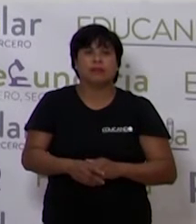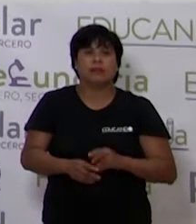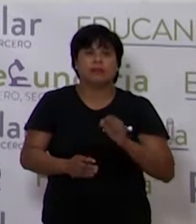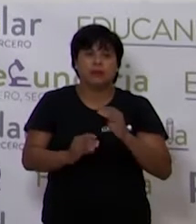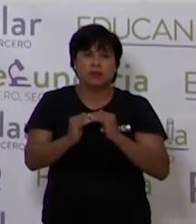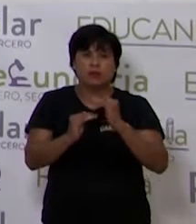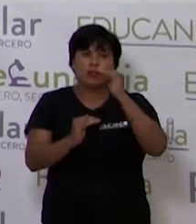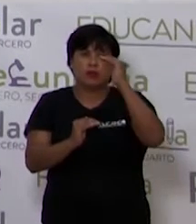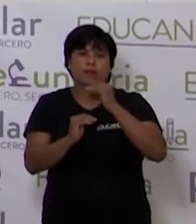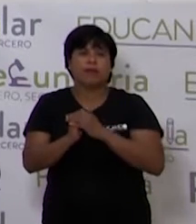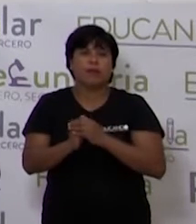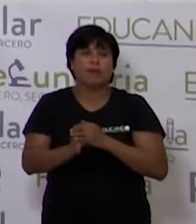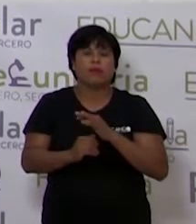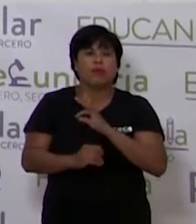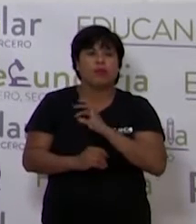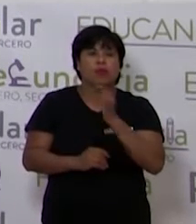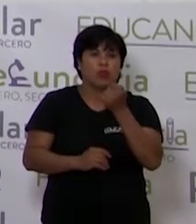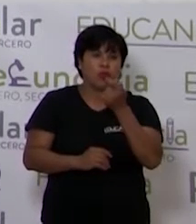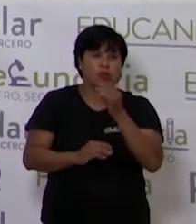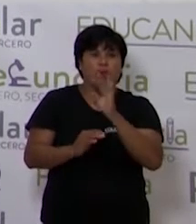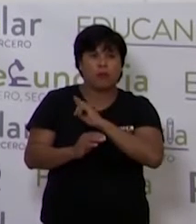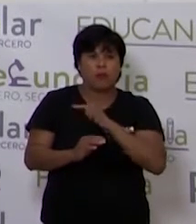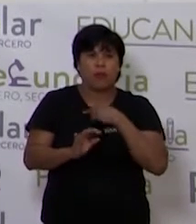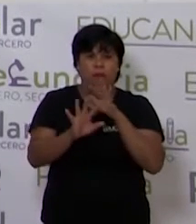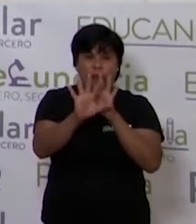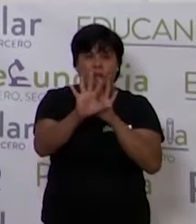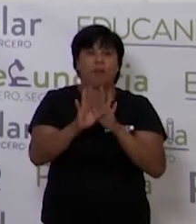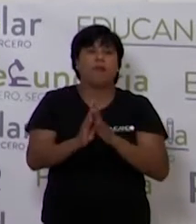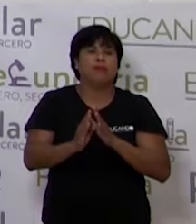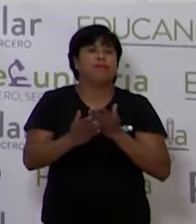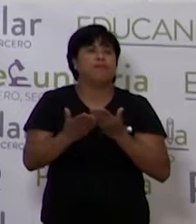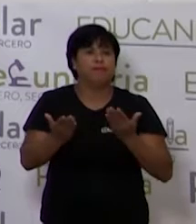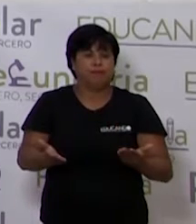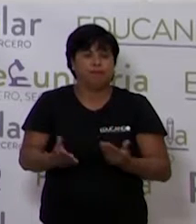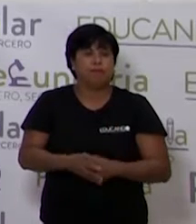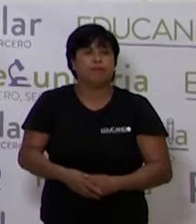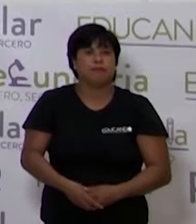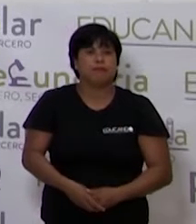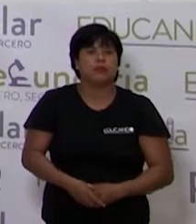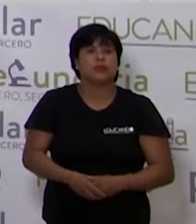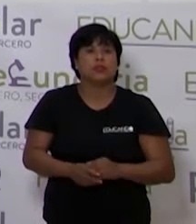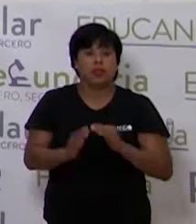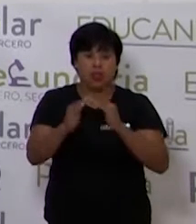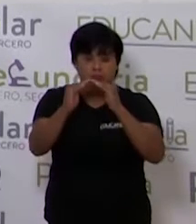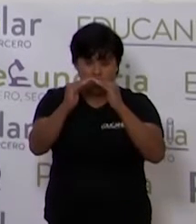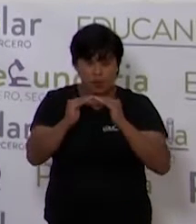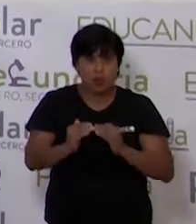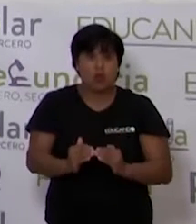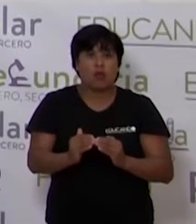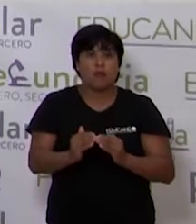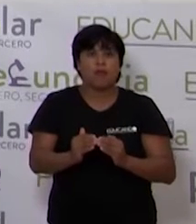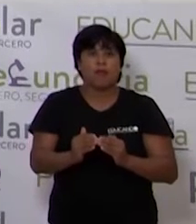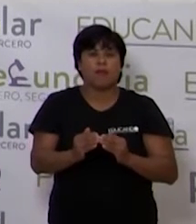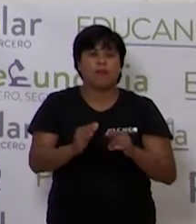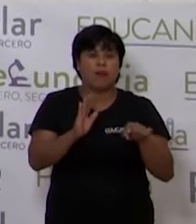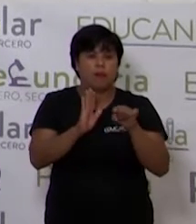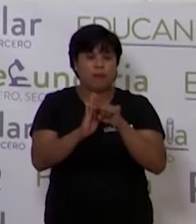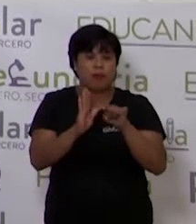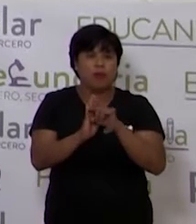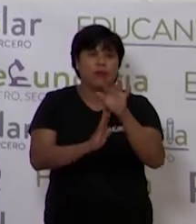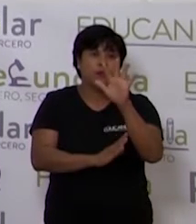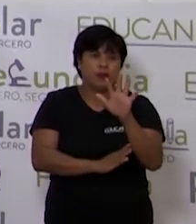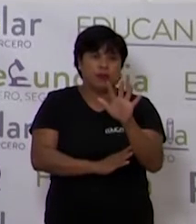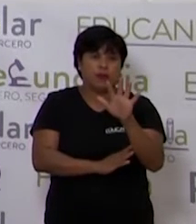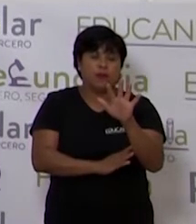más arriba. 42 poquito, pero ahí lo vamos a dejar. Ahora, hacia abajo. Menos